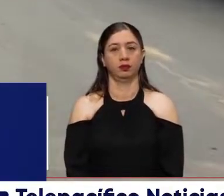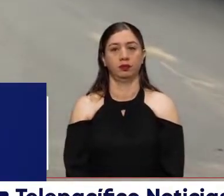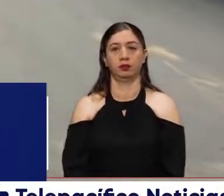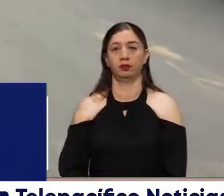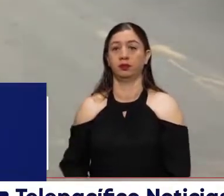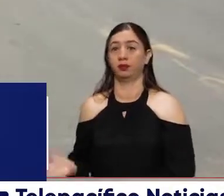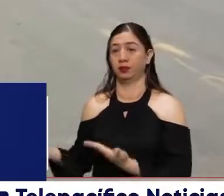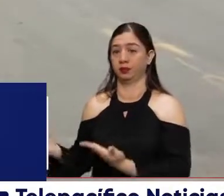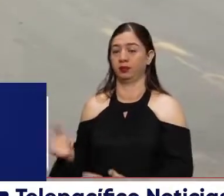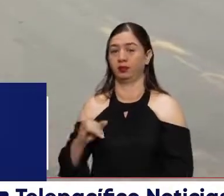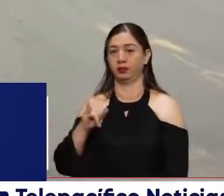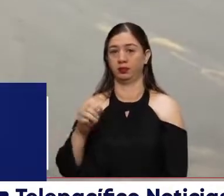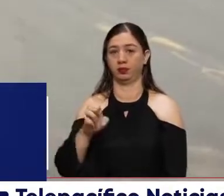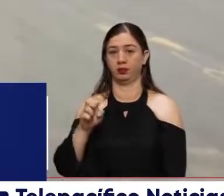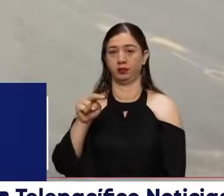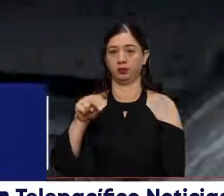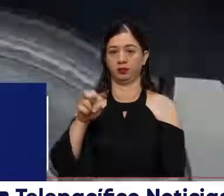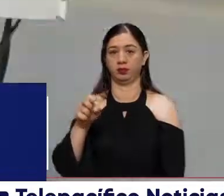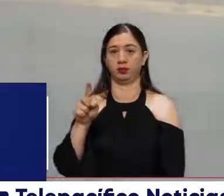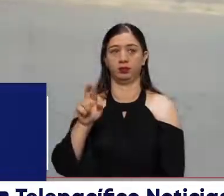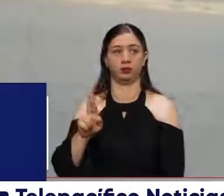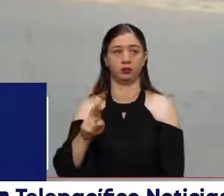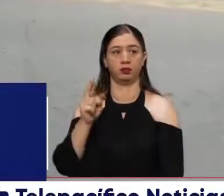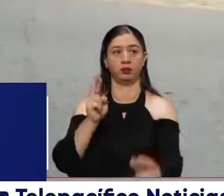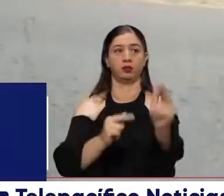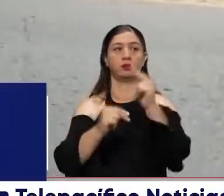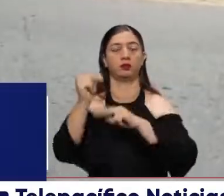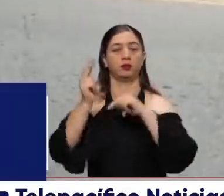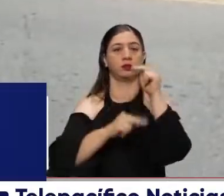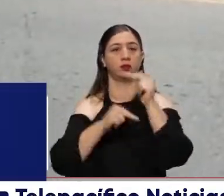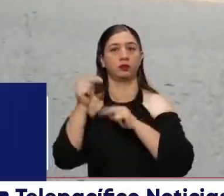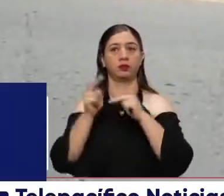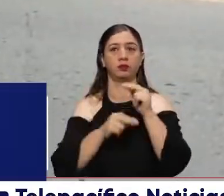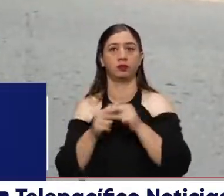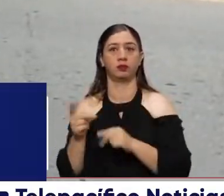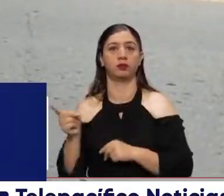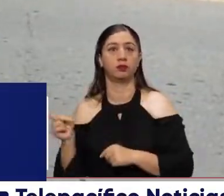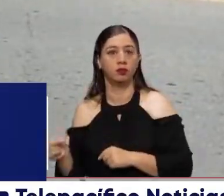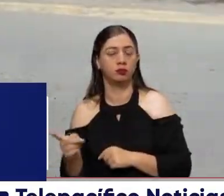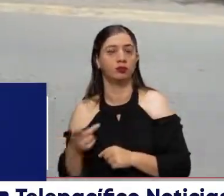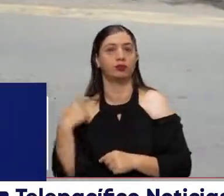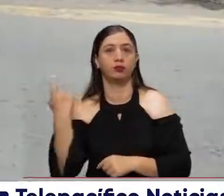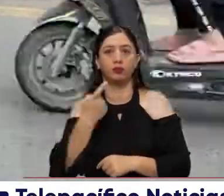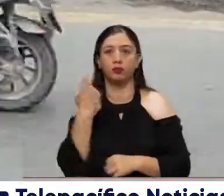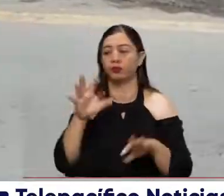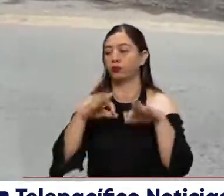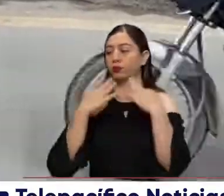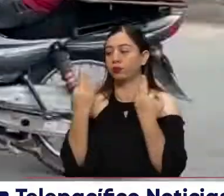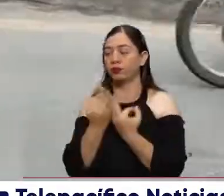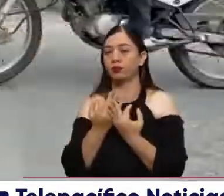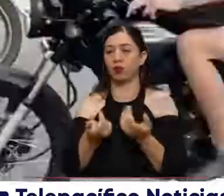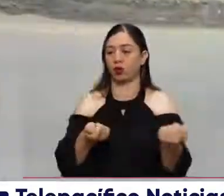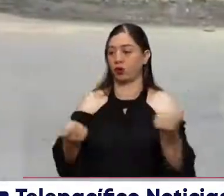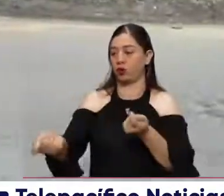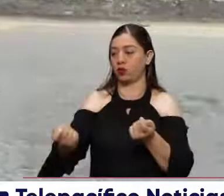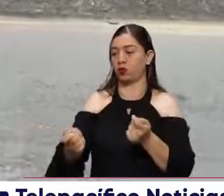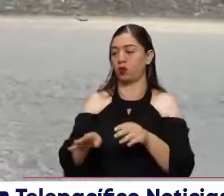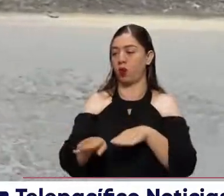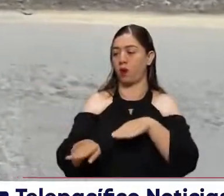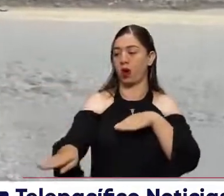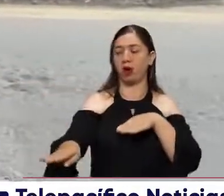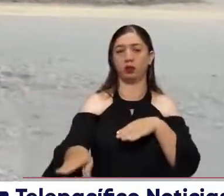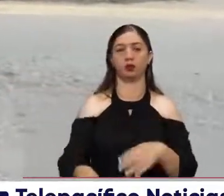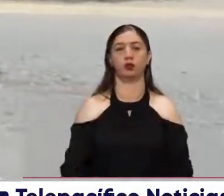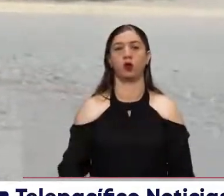Jenny Rodríguez es un maestro de obra blanca que por cuenta del desempleo se rebusca el sustento diario de su familia regulando el tráfico vehicular.